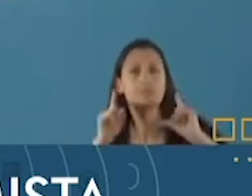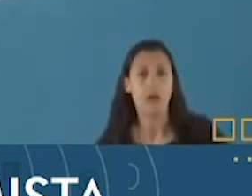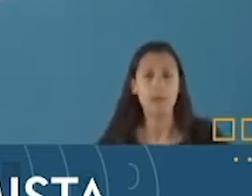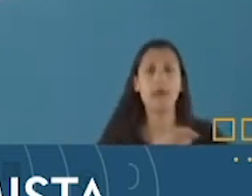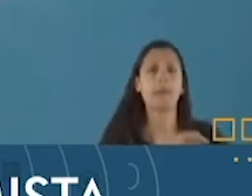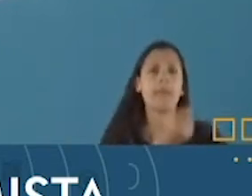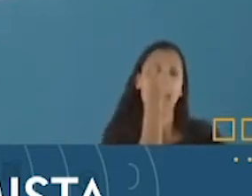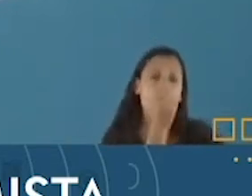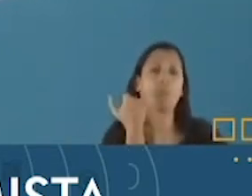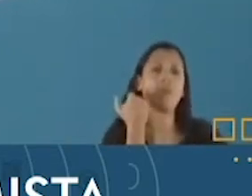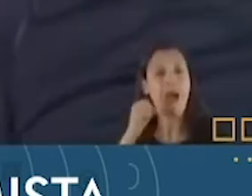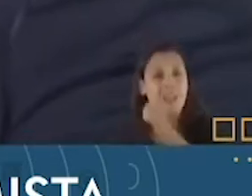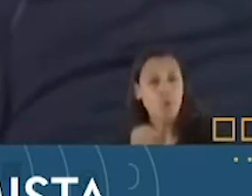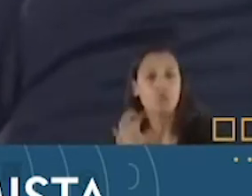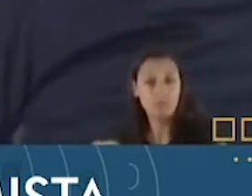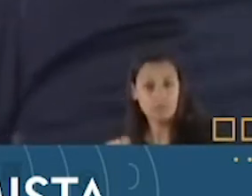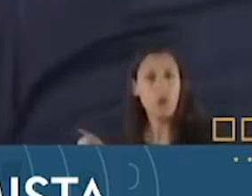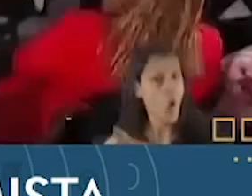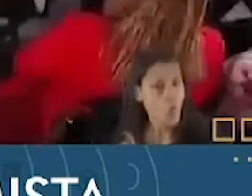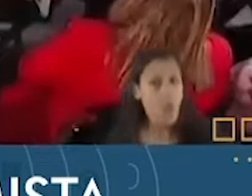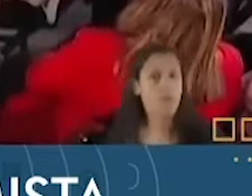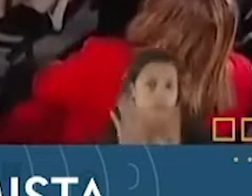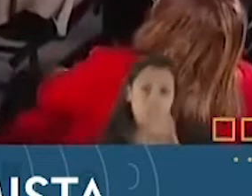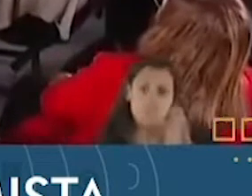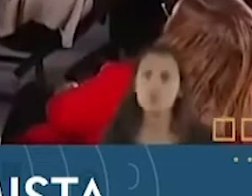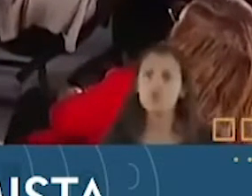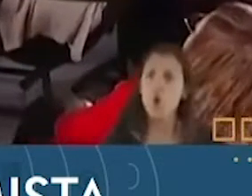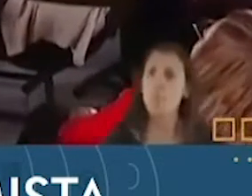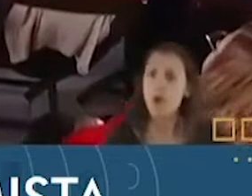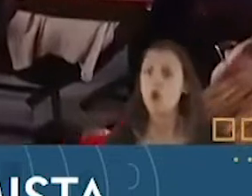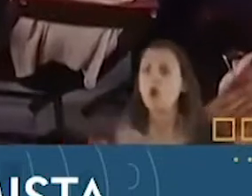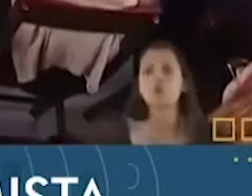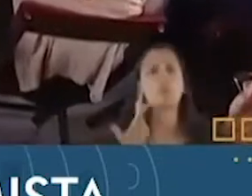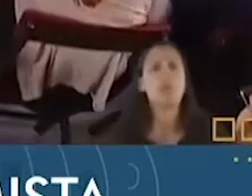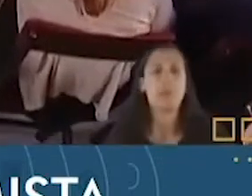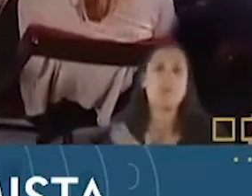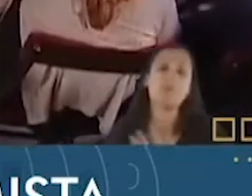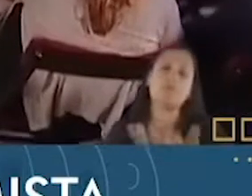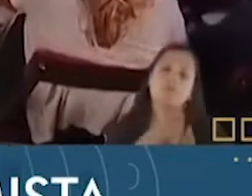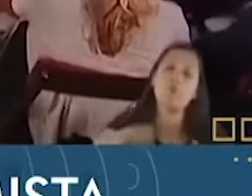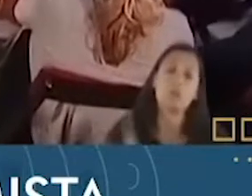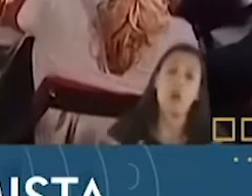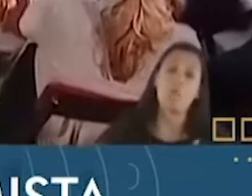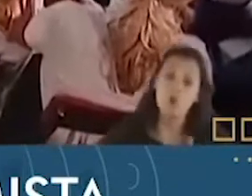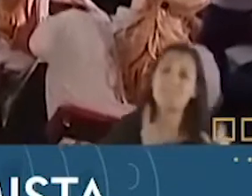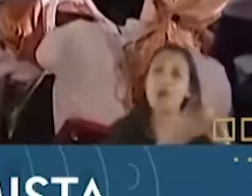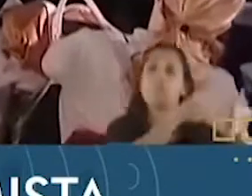de tarifas, no va a permitir eliminar los subsidios en tarifas como se tenía pensado. Por el